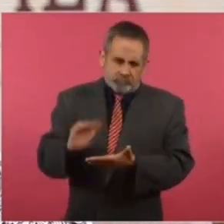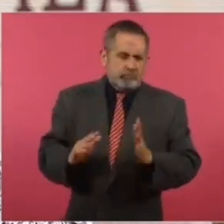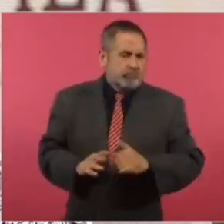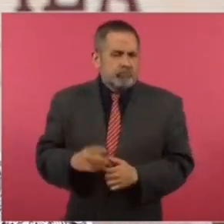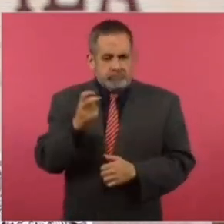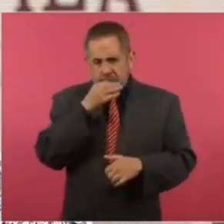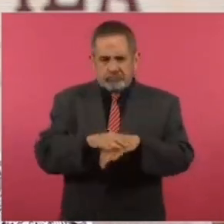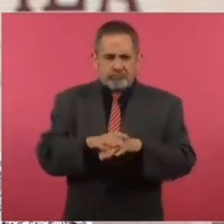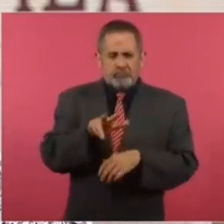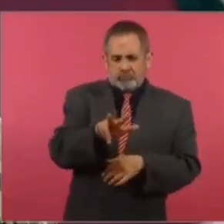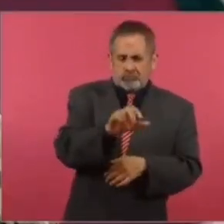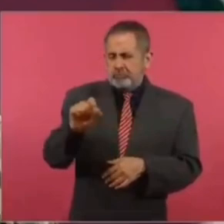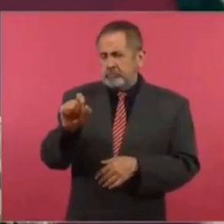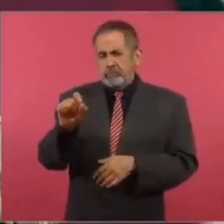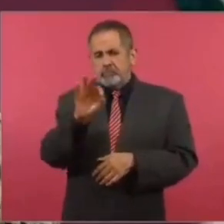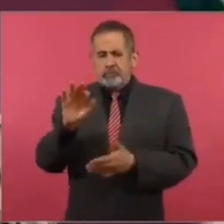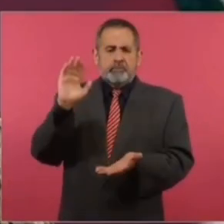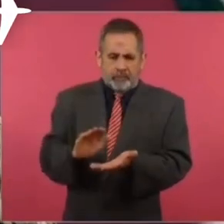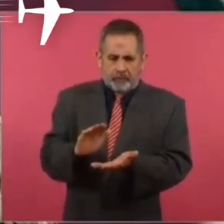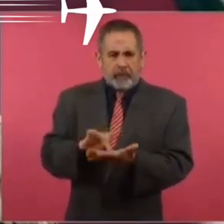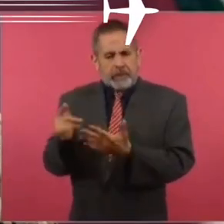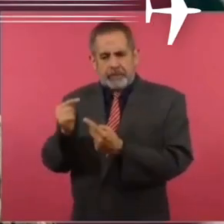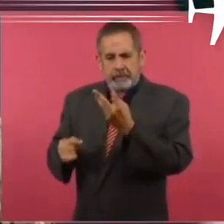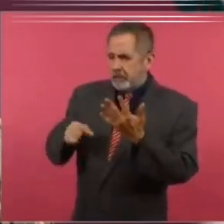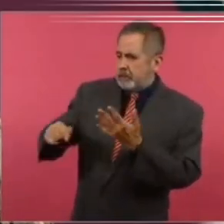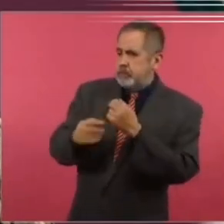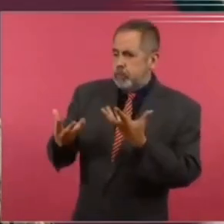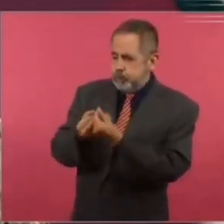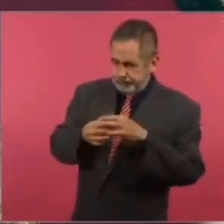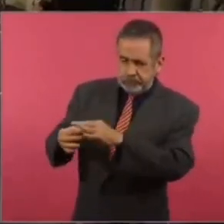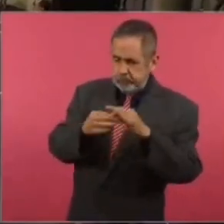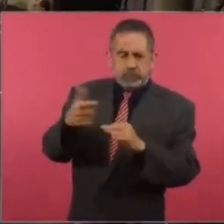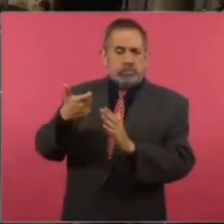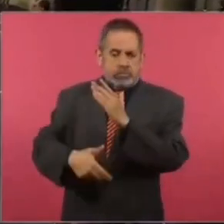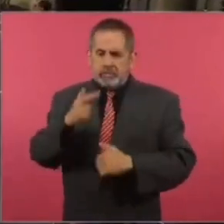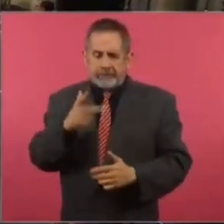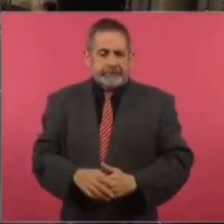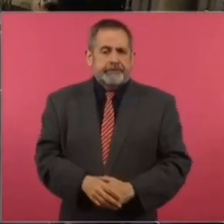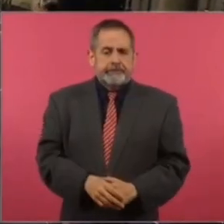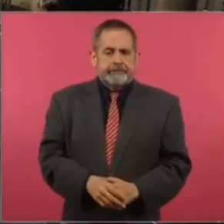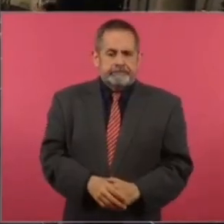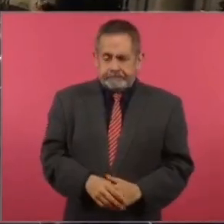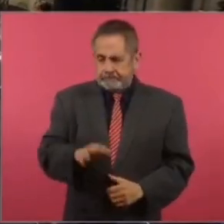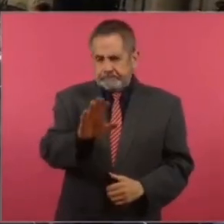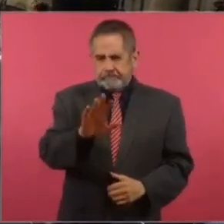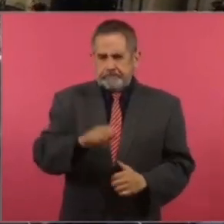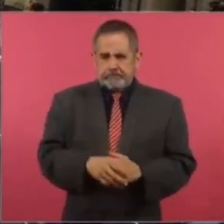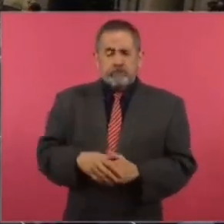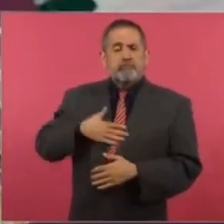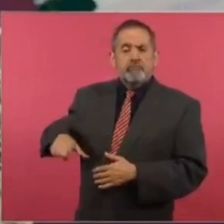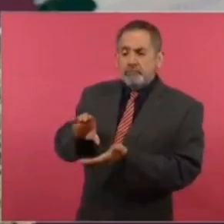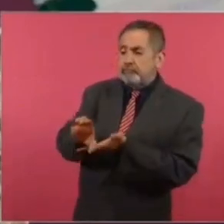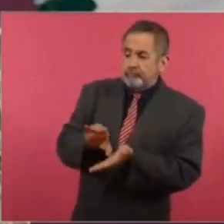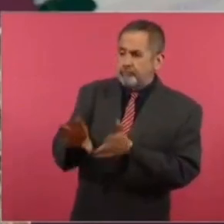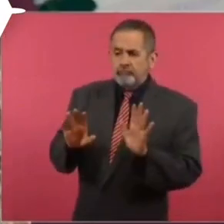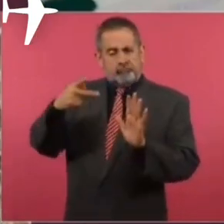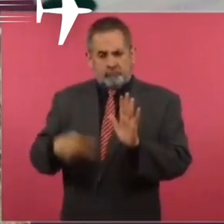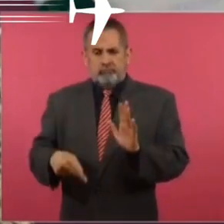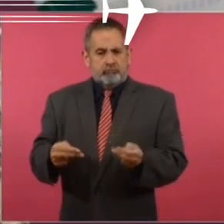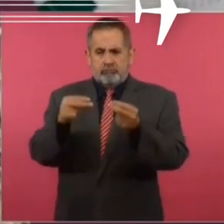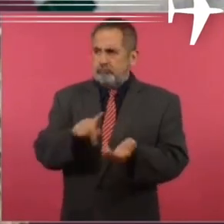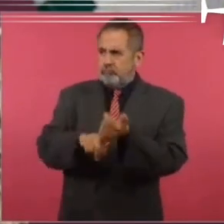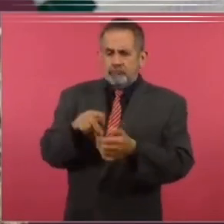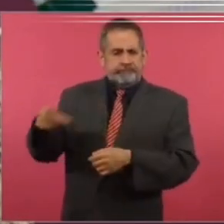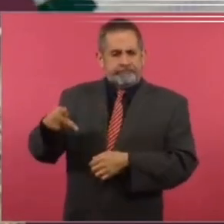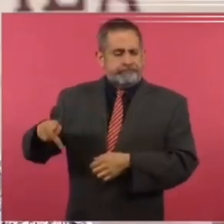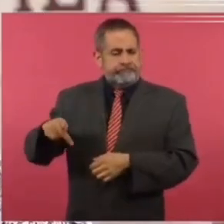cual establecemos que entre 18 y 20% menos gracias a toda esa estructura en la cual operará la aerolínea. No va a ser un precio subsidiado, sino va a ser un precio que